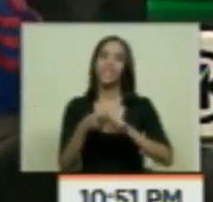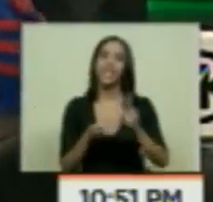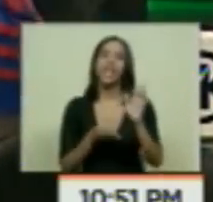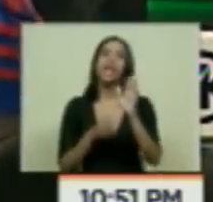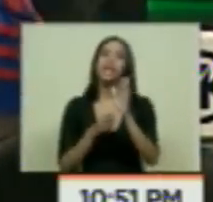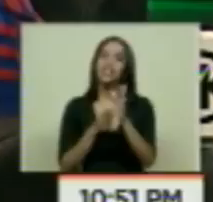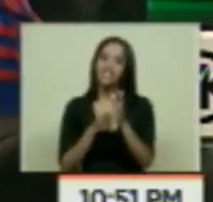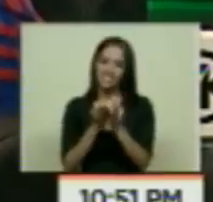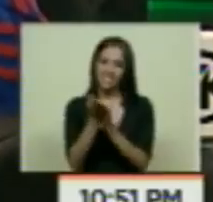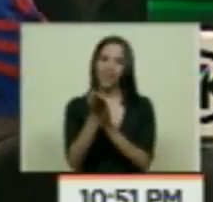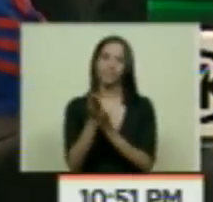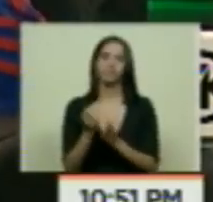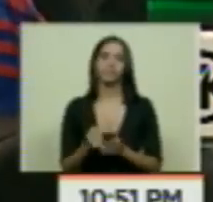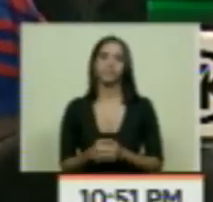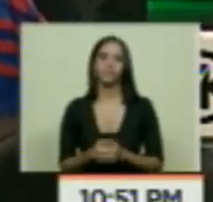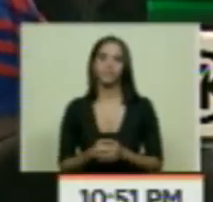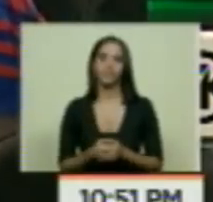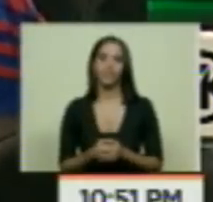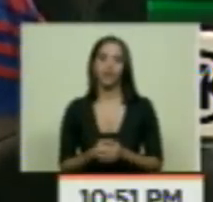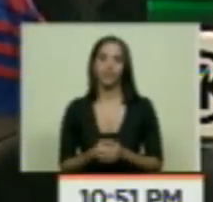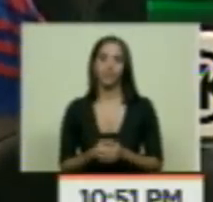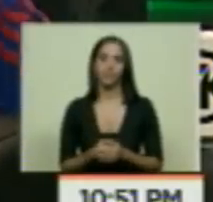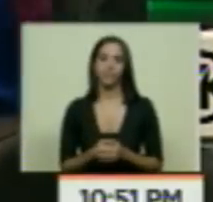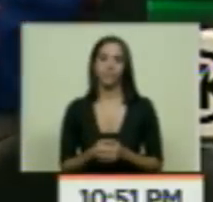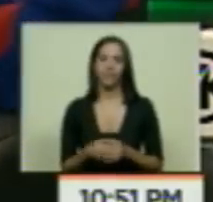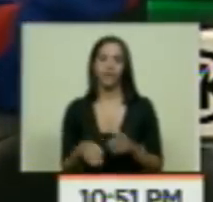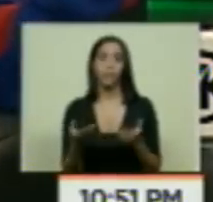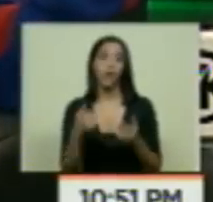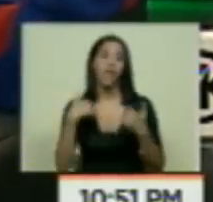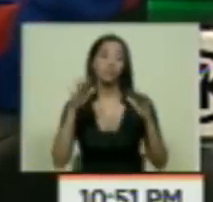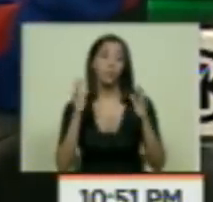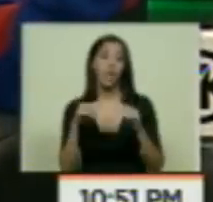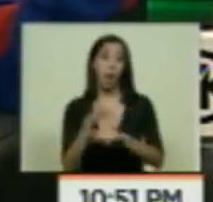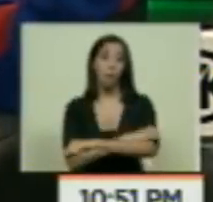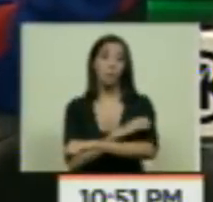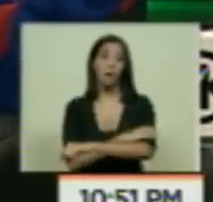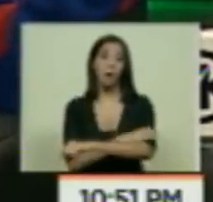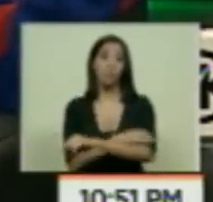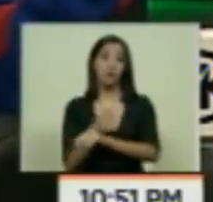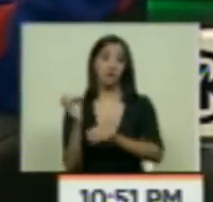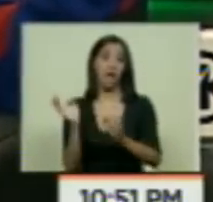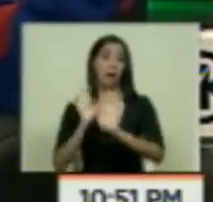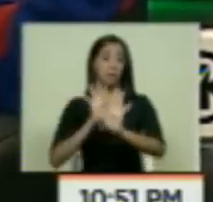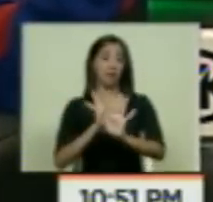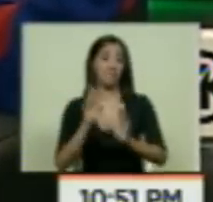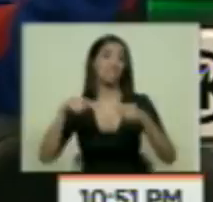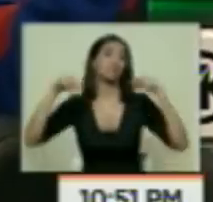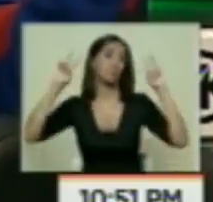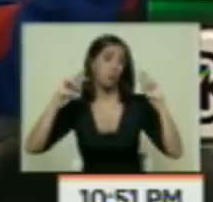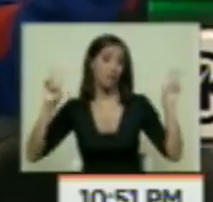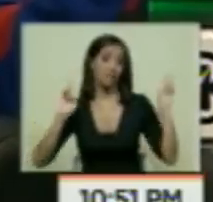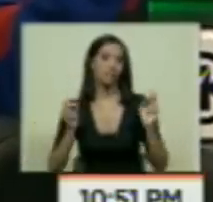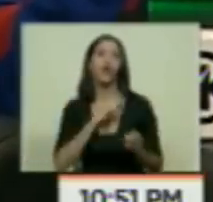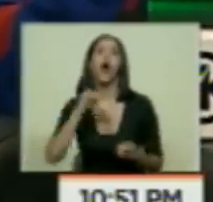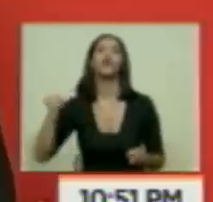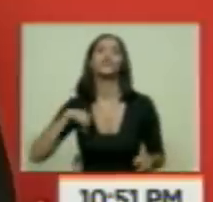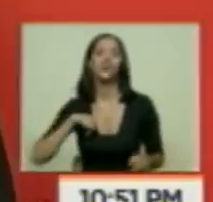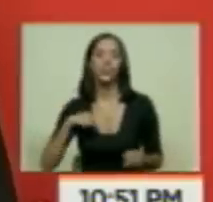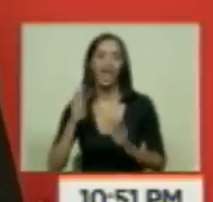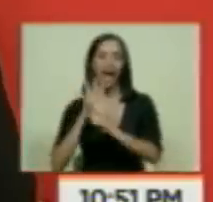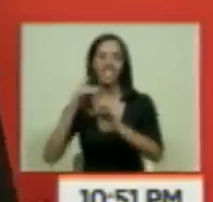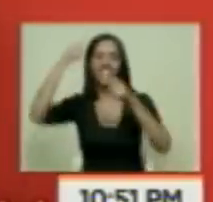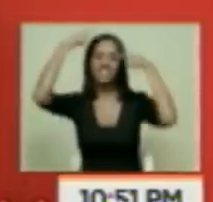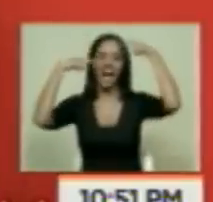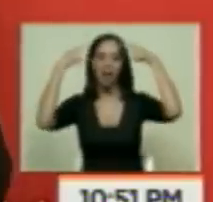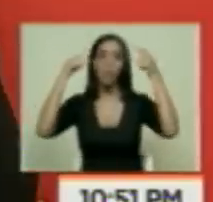la etiqueta del día de hoy. Vamos a ponerla de primero. Por ahí supuestamente los escuálidos van a salir mañana para la calle. ¿A qué? Mañana para la calle vamos a salir nosotros. Pero dejarlos que